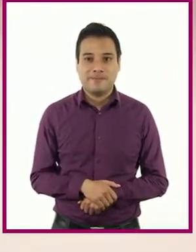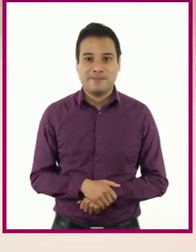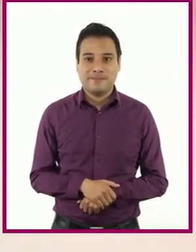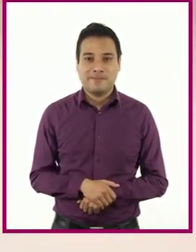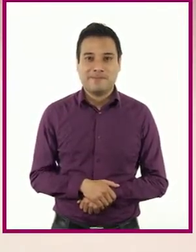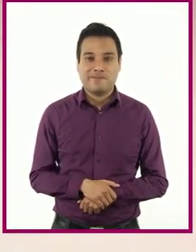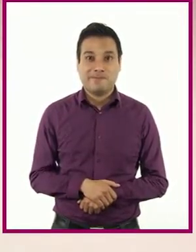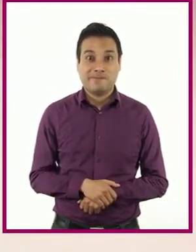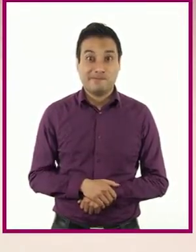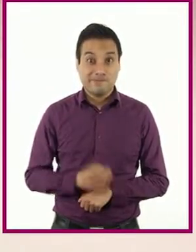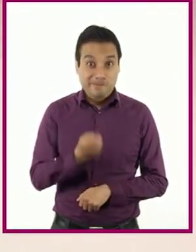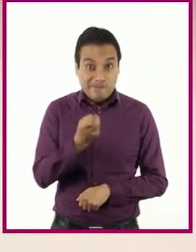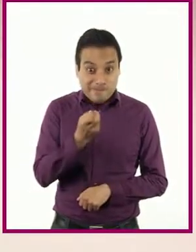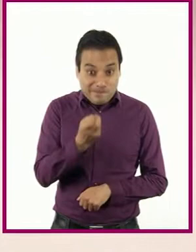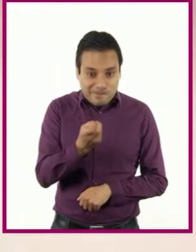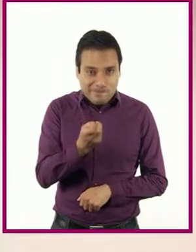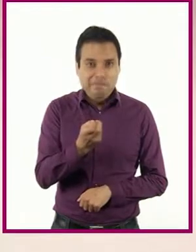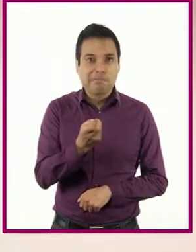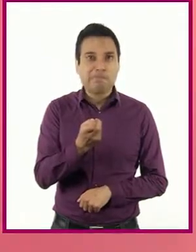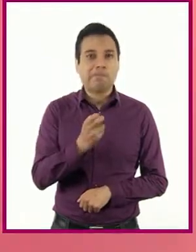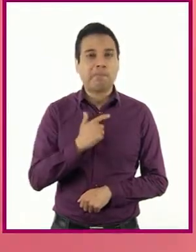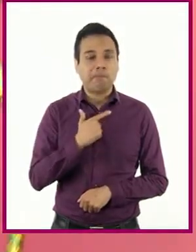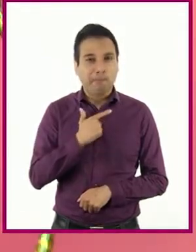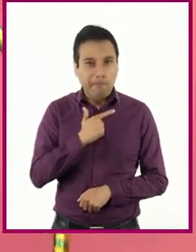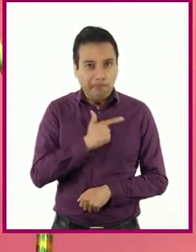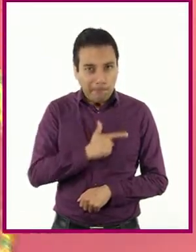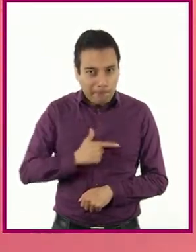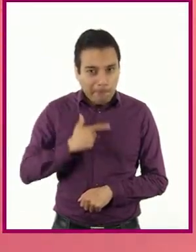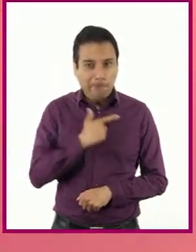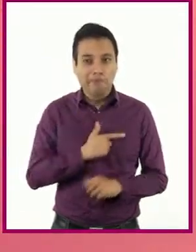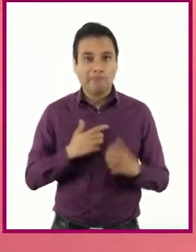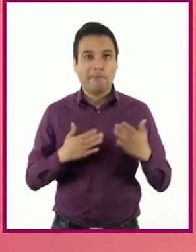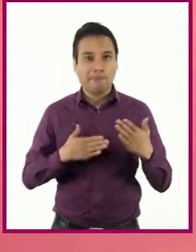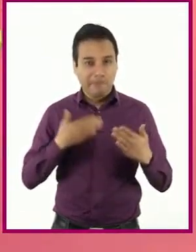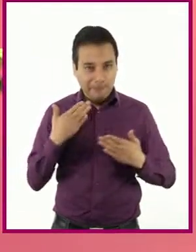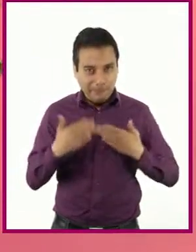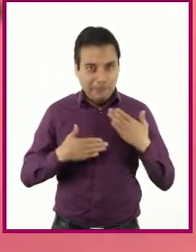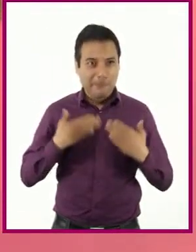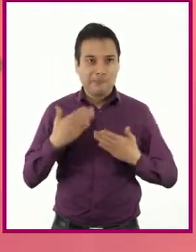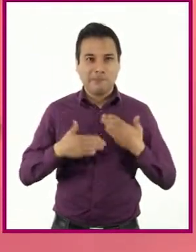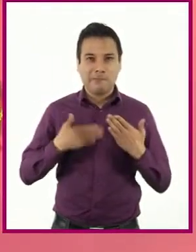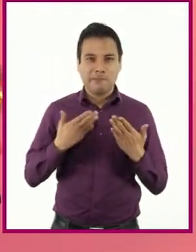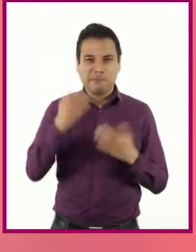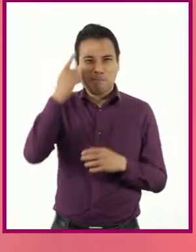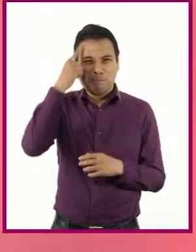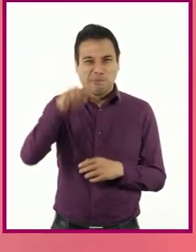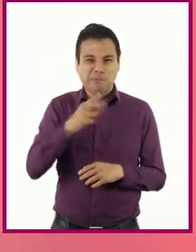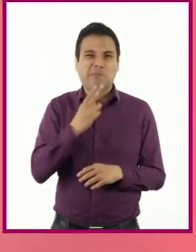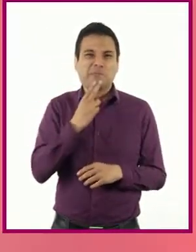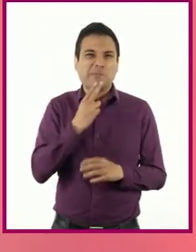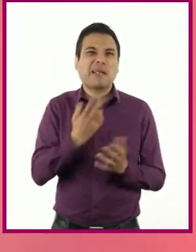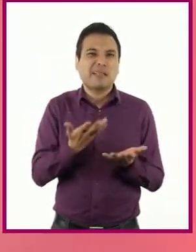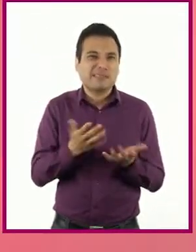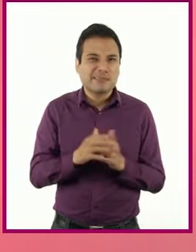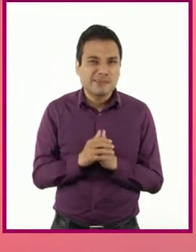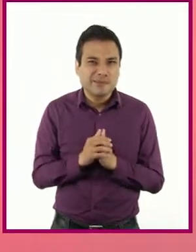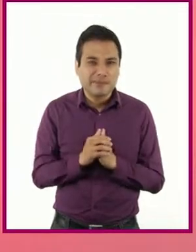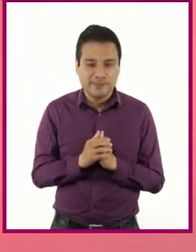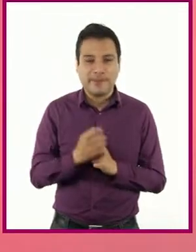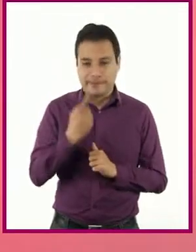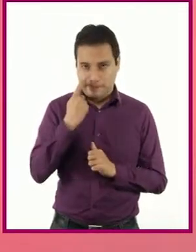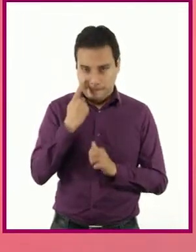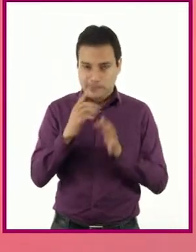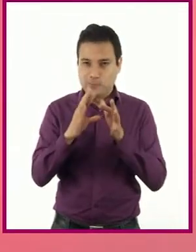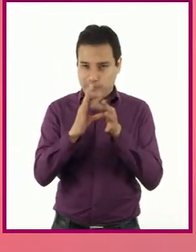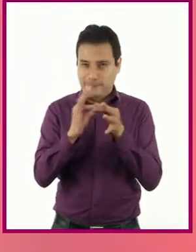Esta actividad me resultó entretenida y divertida. ¿Qué capacidad estamos trabajando? Ah, te explico.